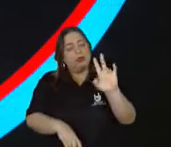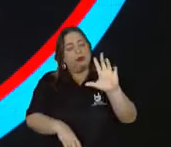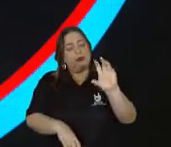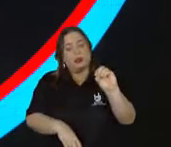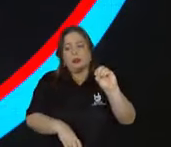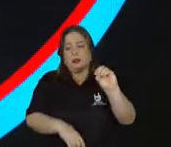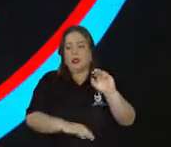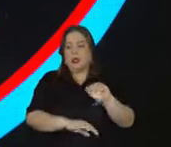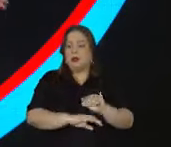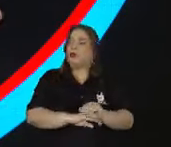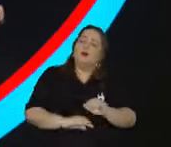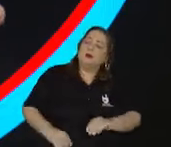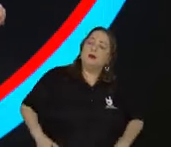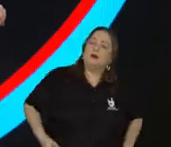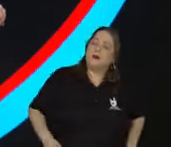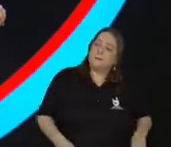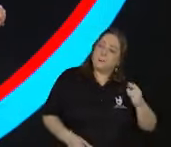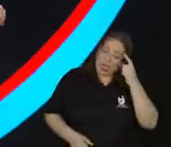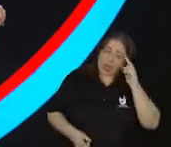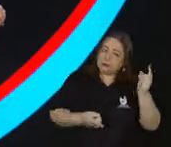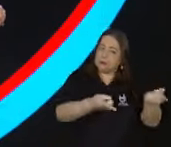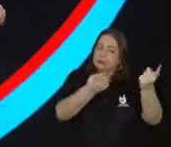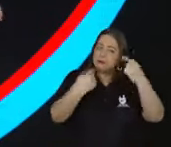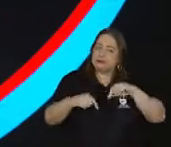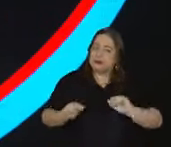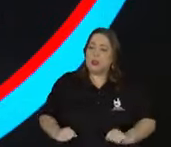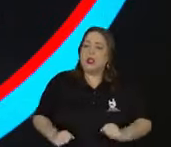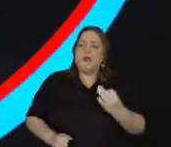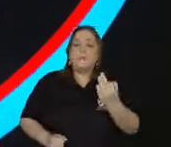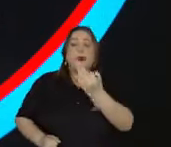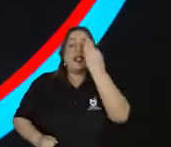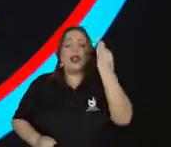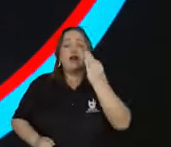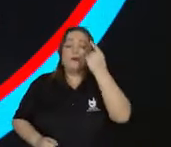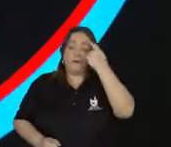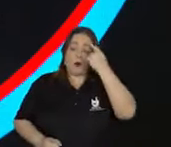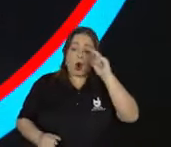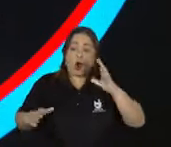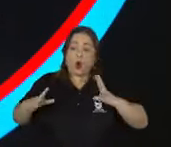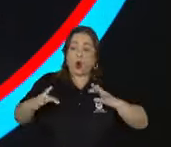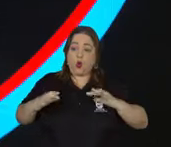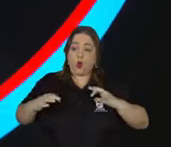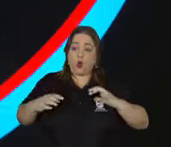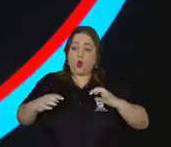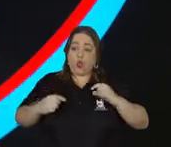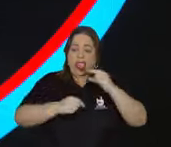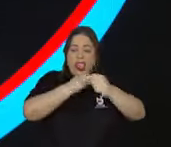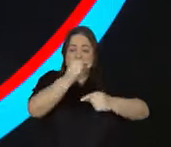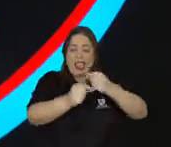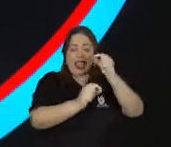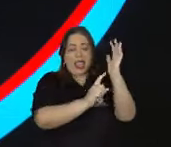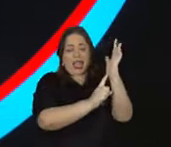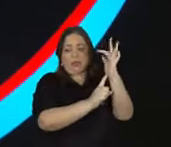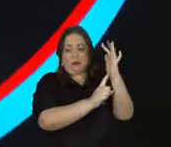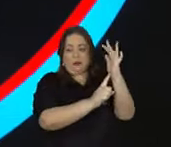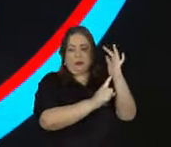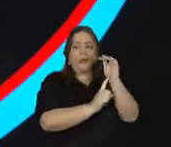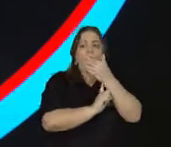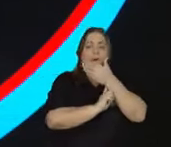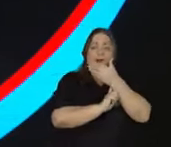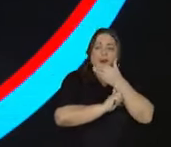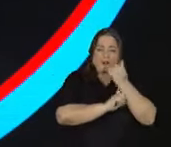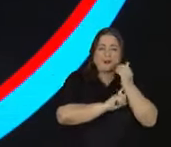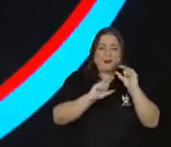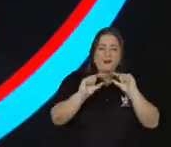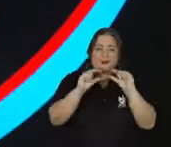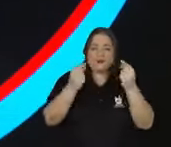también el miércoles es una buena noche para usted estar acá. Los viernes son de Generación Antorchas, amén, se reúne la mejor generación